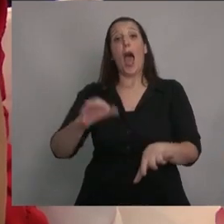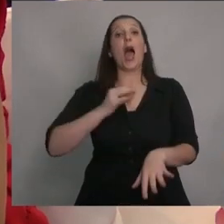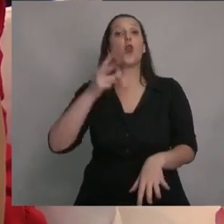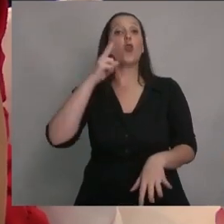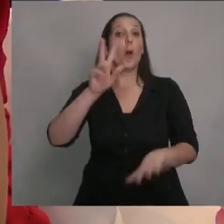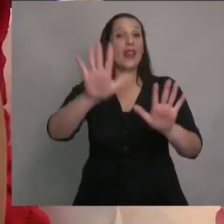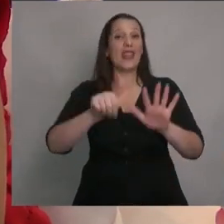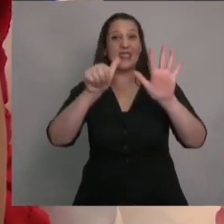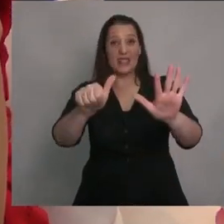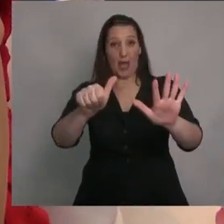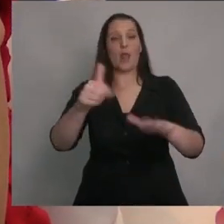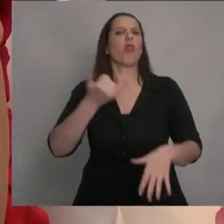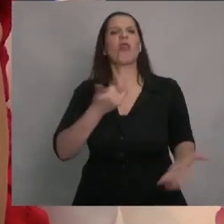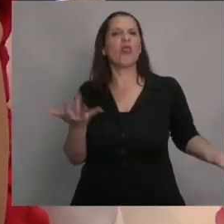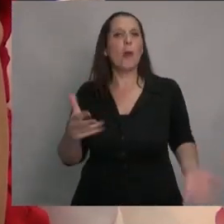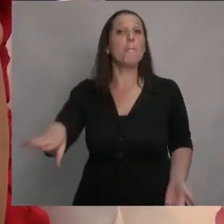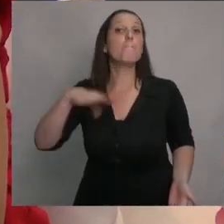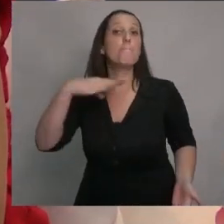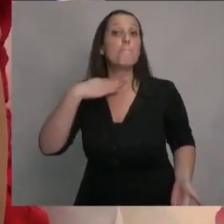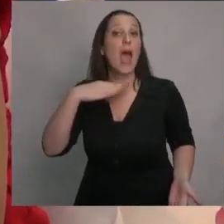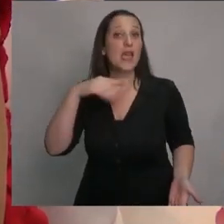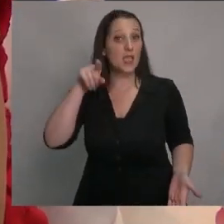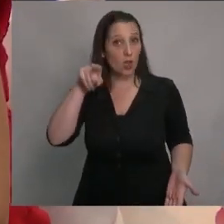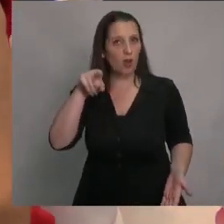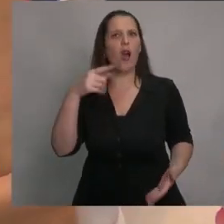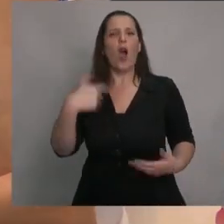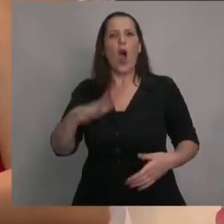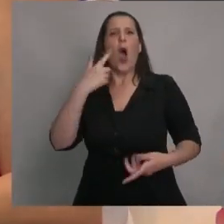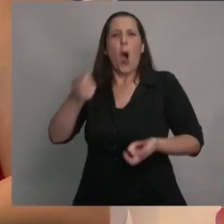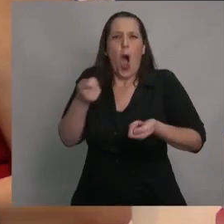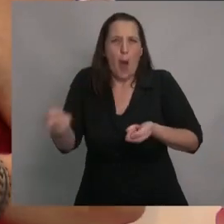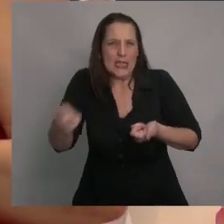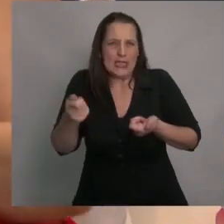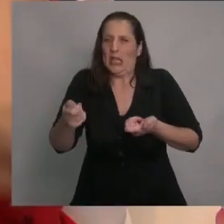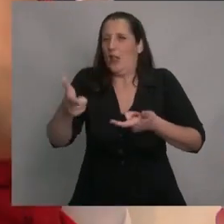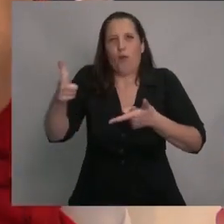2006 en México, la línea de los homicidios crece en una línea recta,